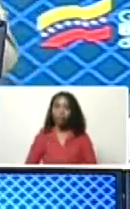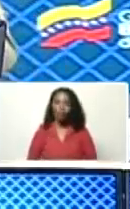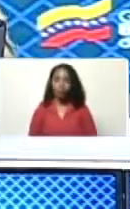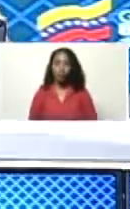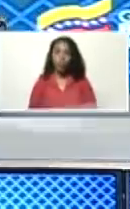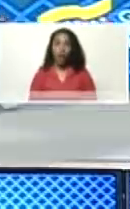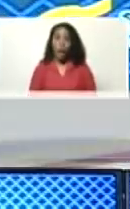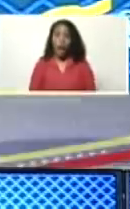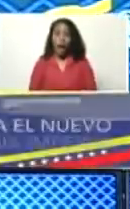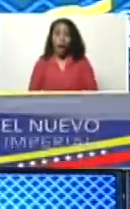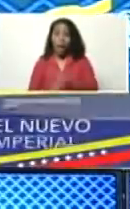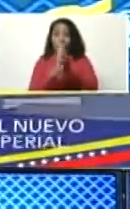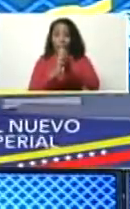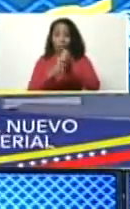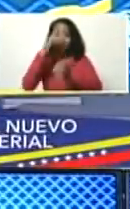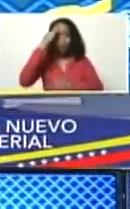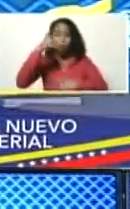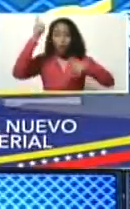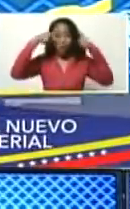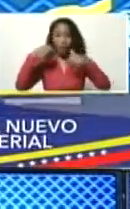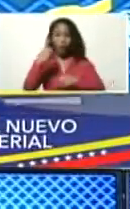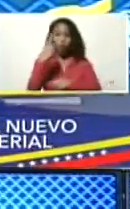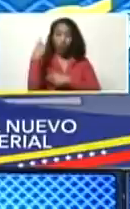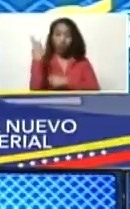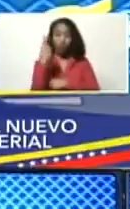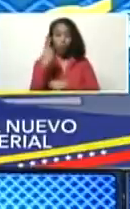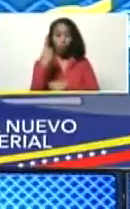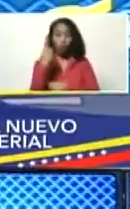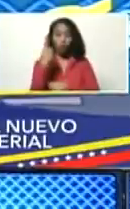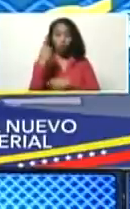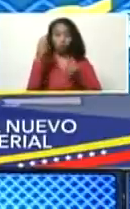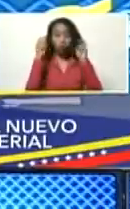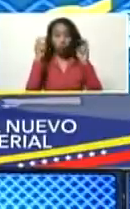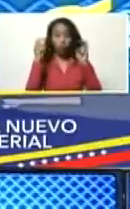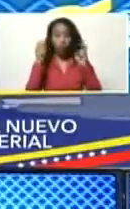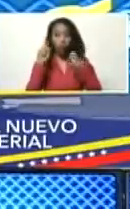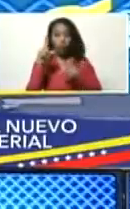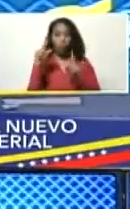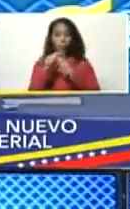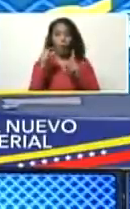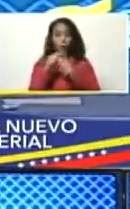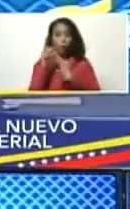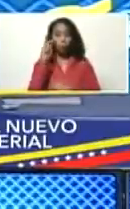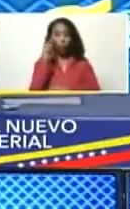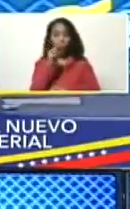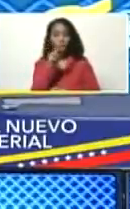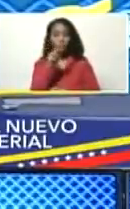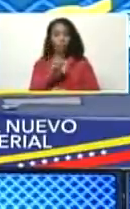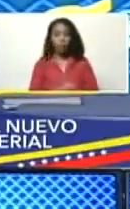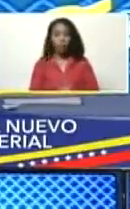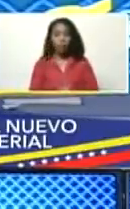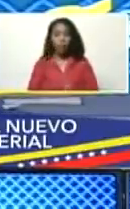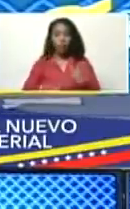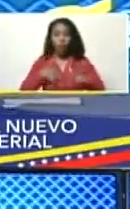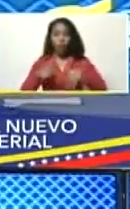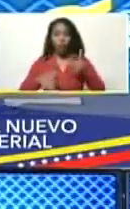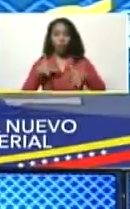el liderazgo del comandante Chávez fue de una sola pieza siempre, su palabra, su mirada, su